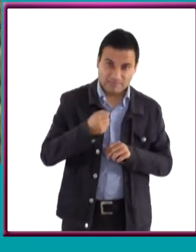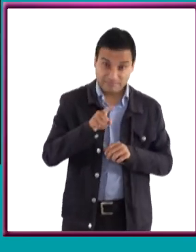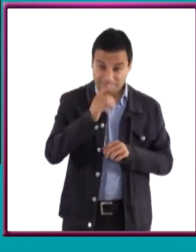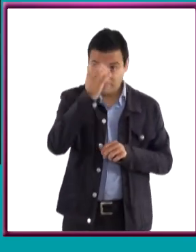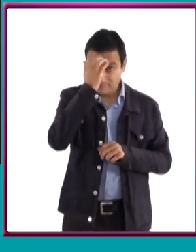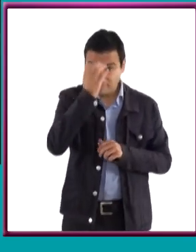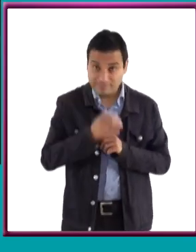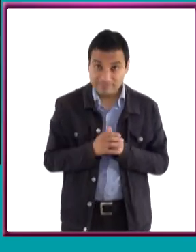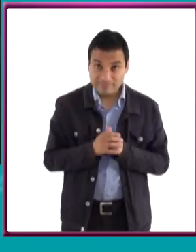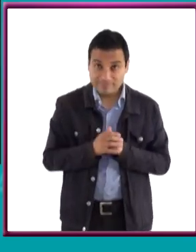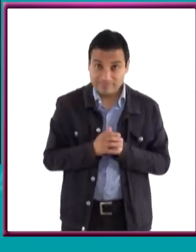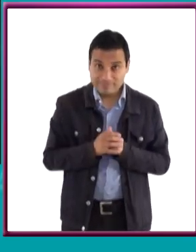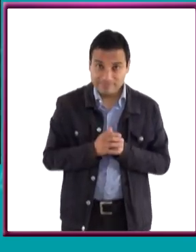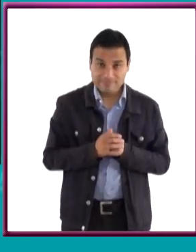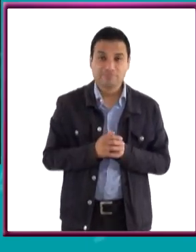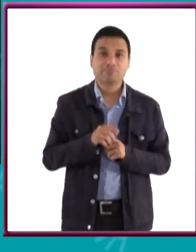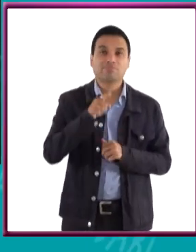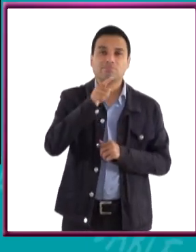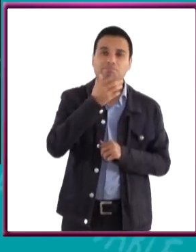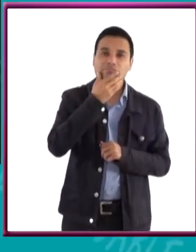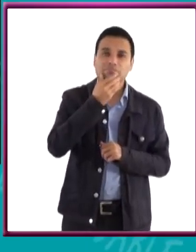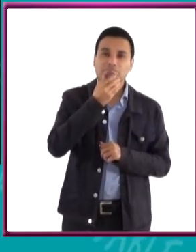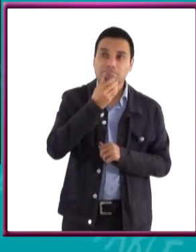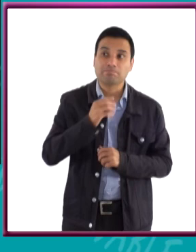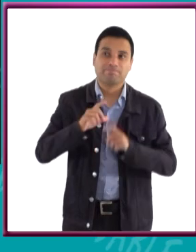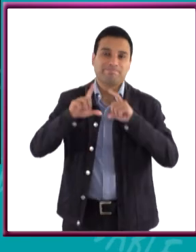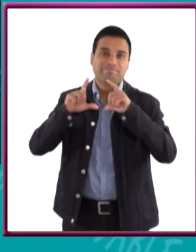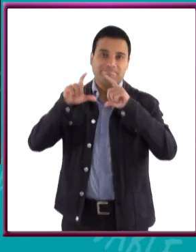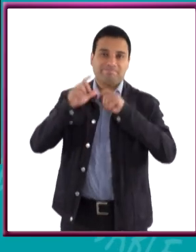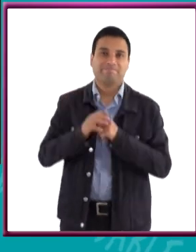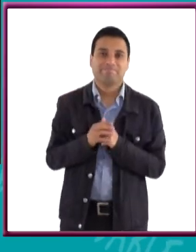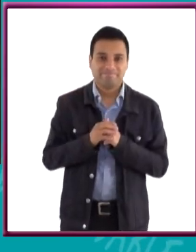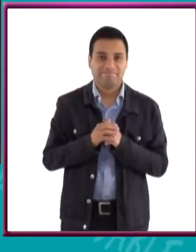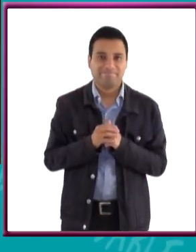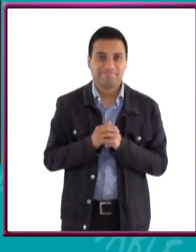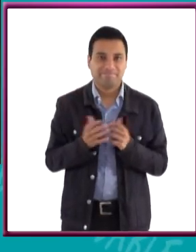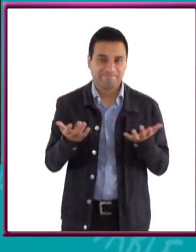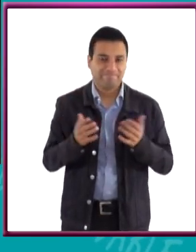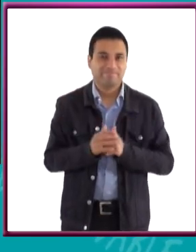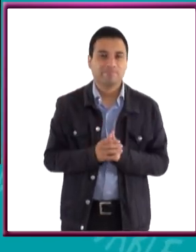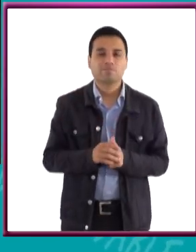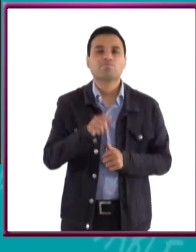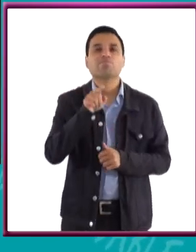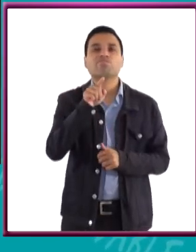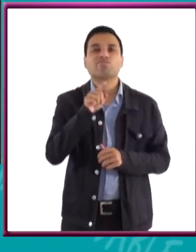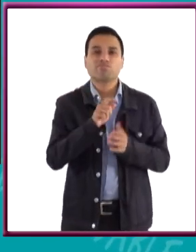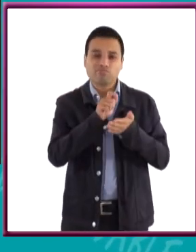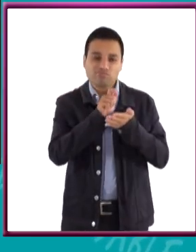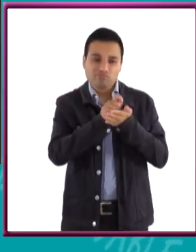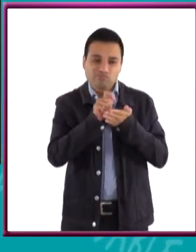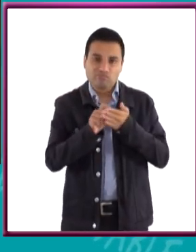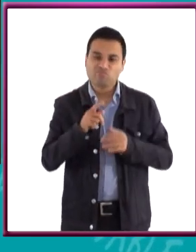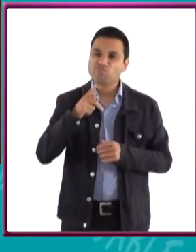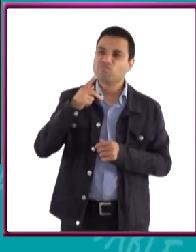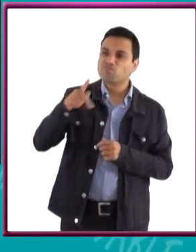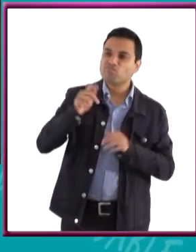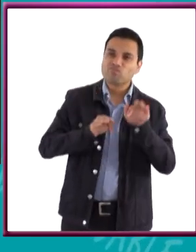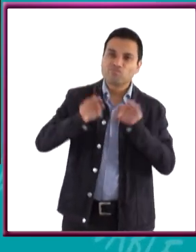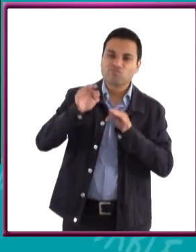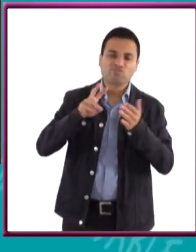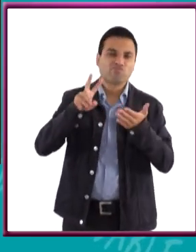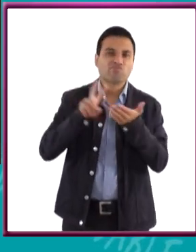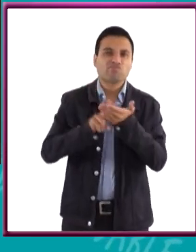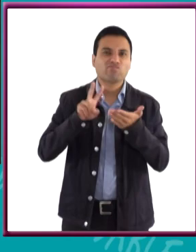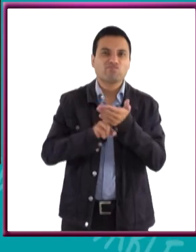físico grande? Cuando hayas elegido algún personaje, haz una lista de razones por las que debemos valorar y